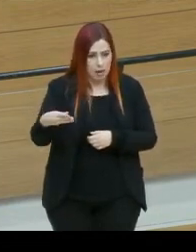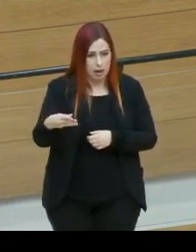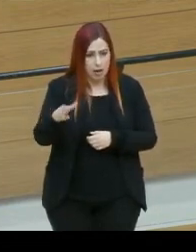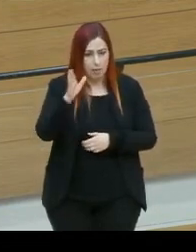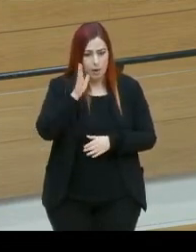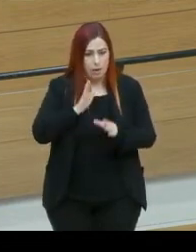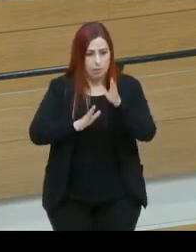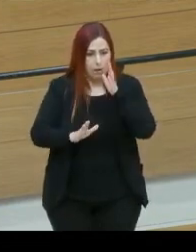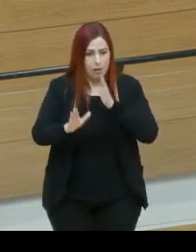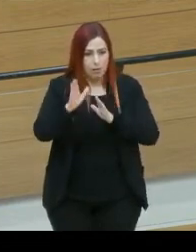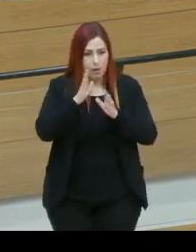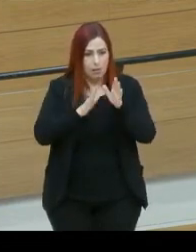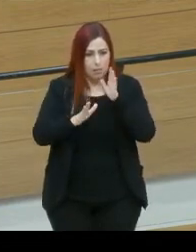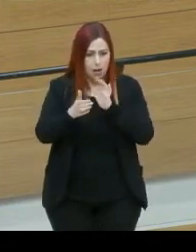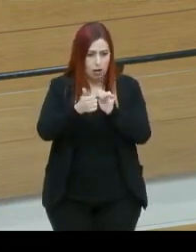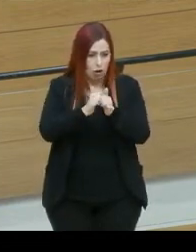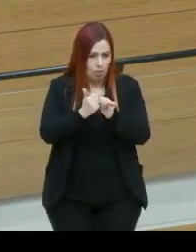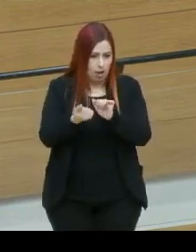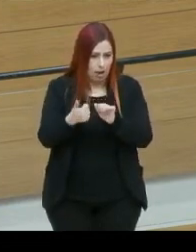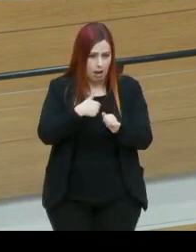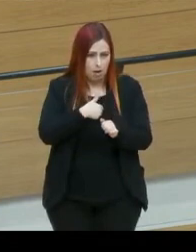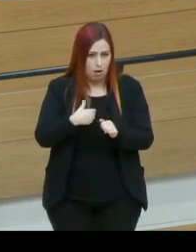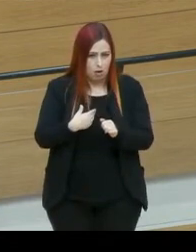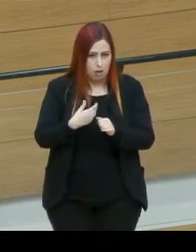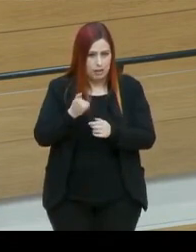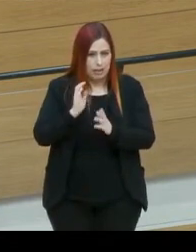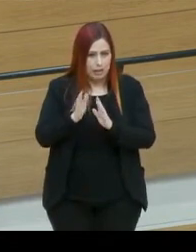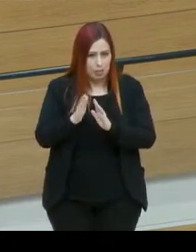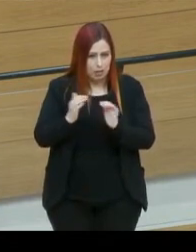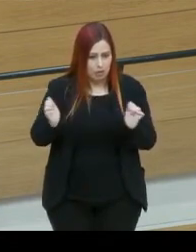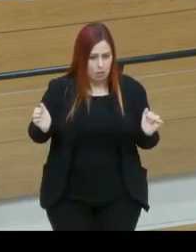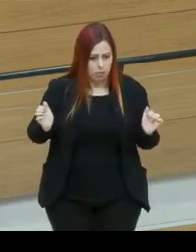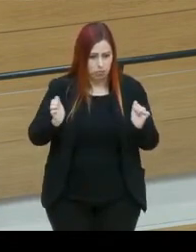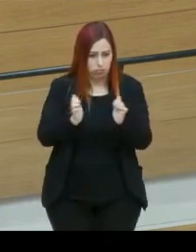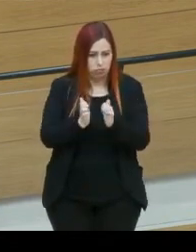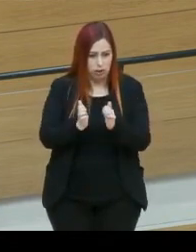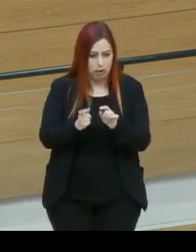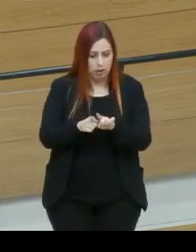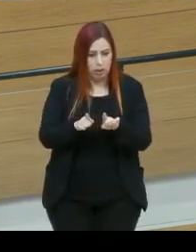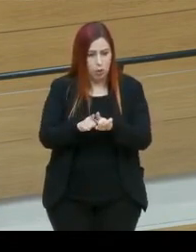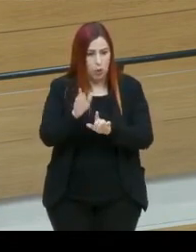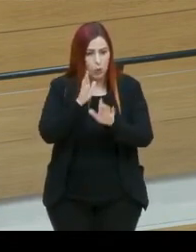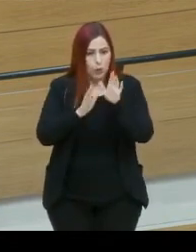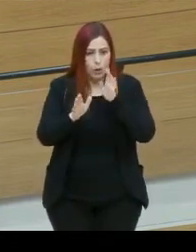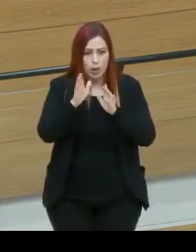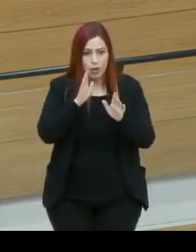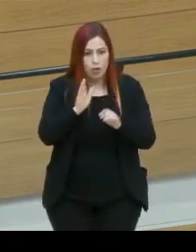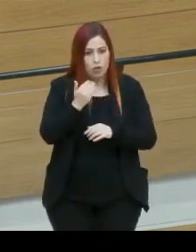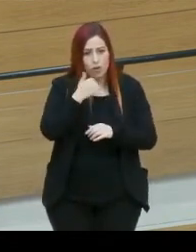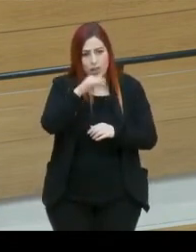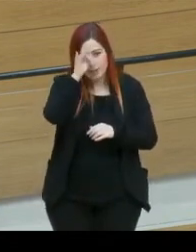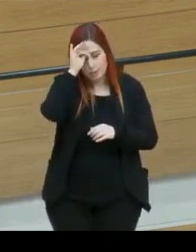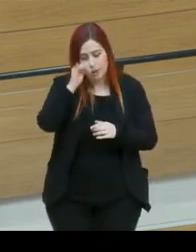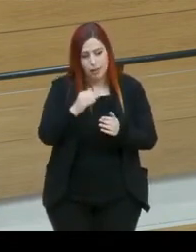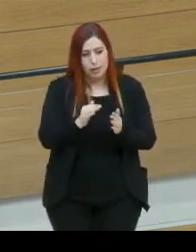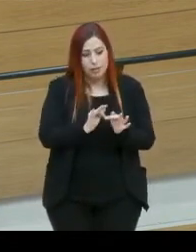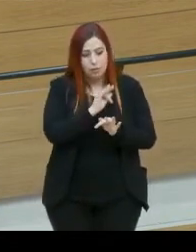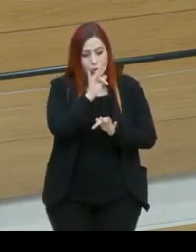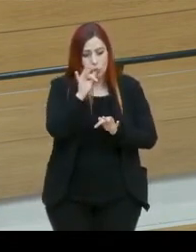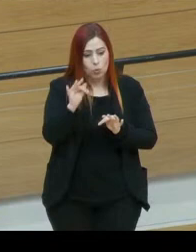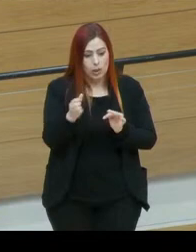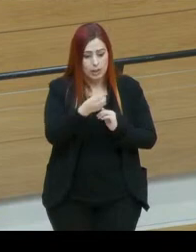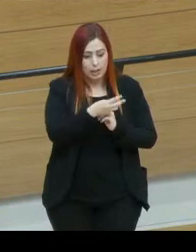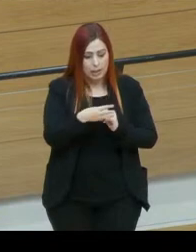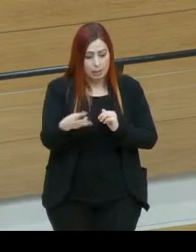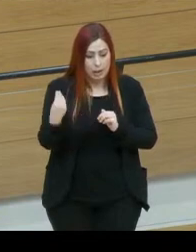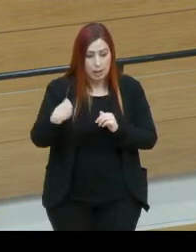botellón, simulando, es un tratamiento agudo, simulando el botellón en los fines de semana, y durante estas 3 semanas, al